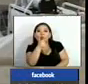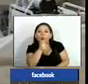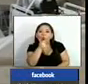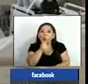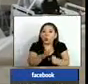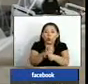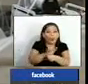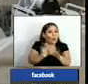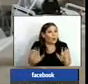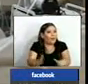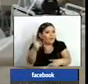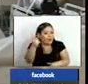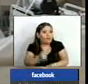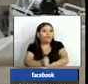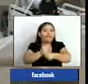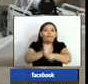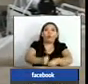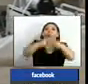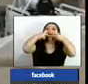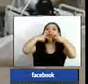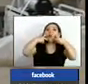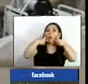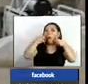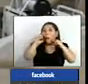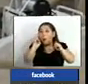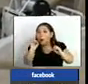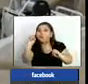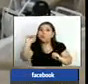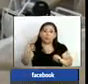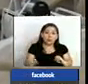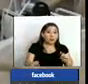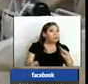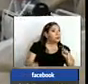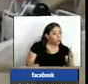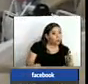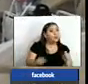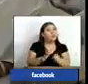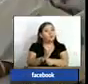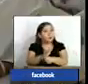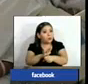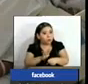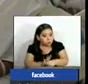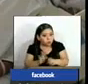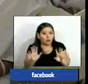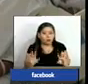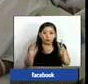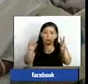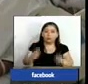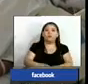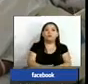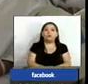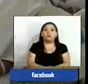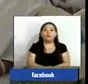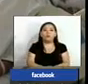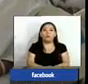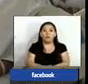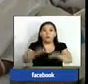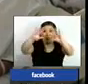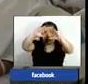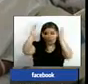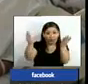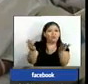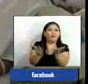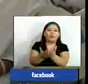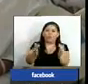falta de prueba de laboratorio que confirme o descarte que se trata de un fallecimiento por coronavirus. En el mundo,